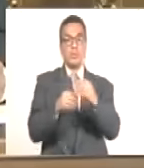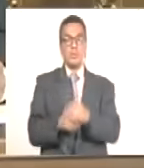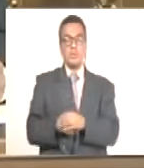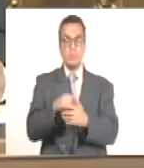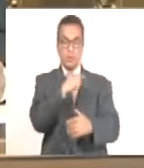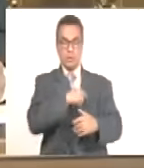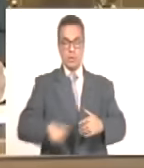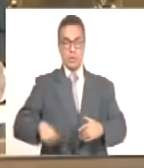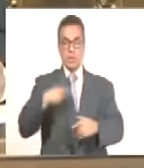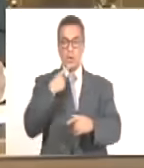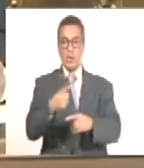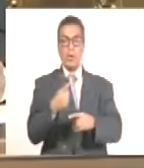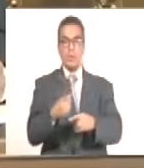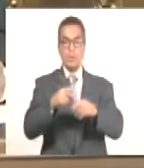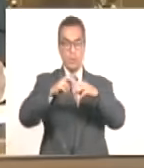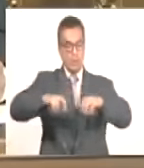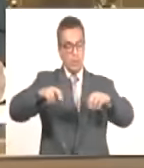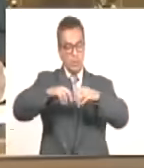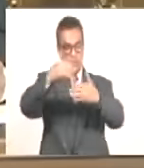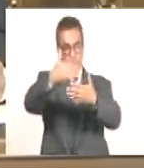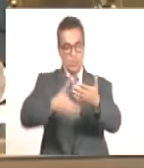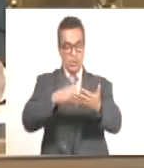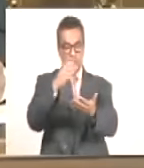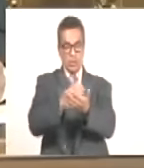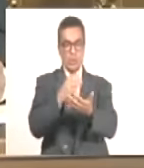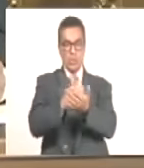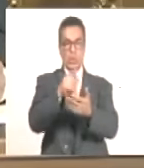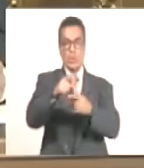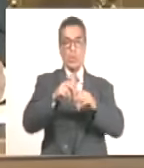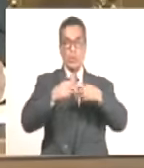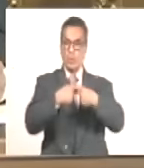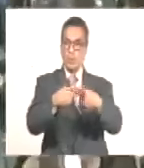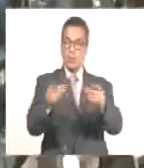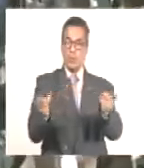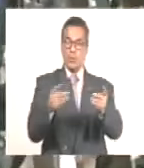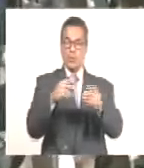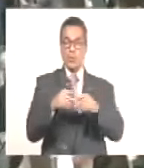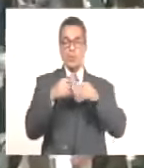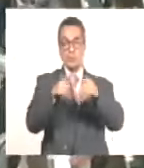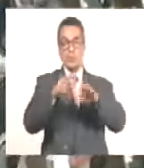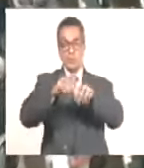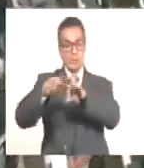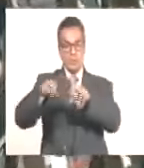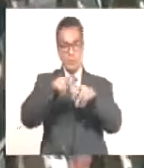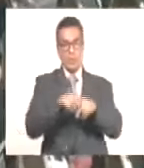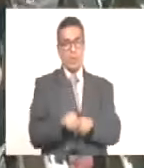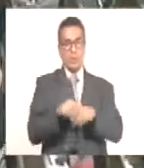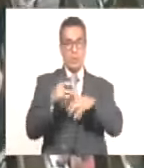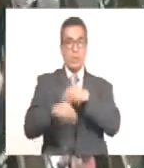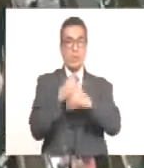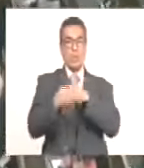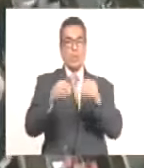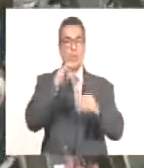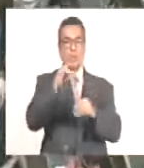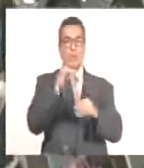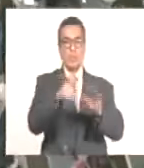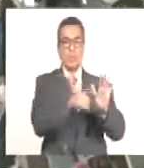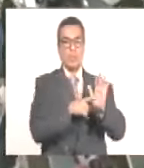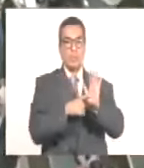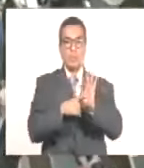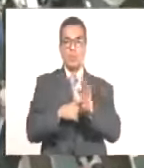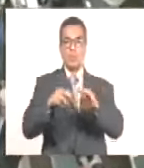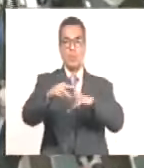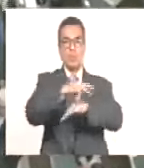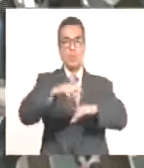el presidente ordenó su remisión a la Gaceta Oficial a los fines de su publicación e instruyó a la Secretaría realizar la notificación pertinente